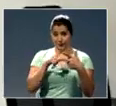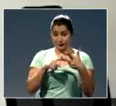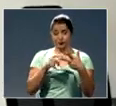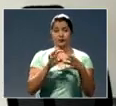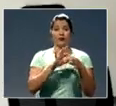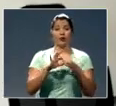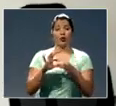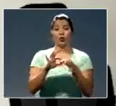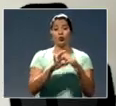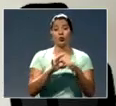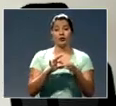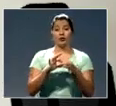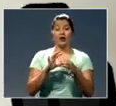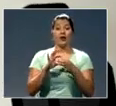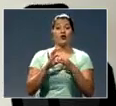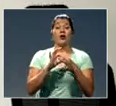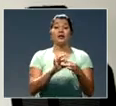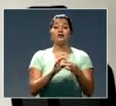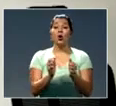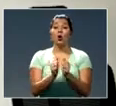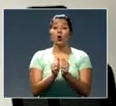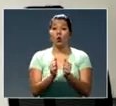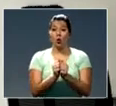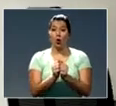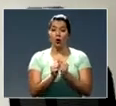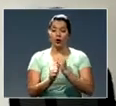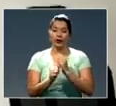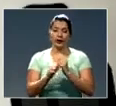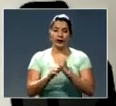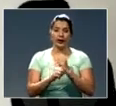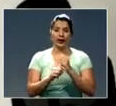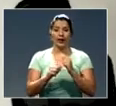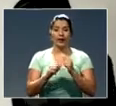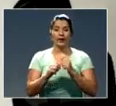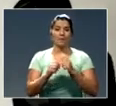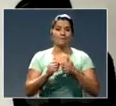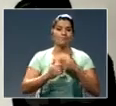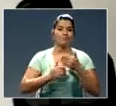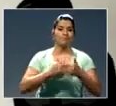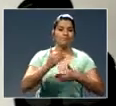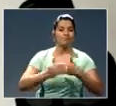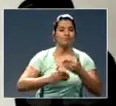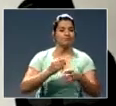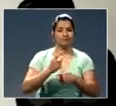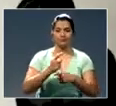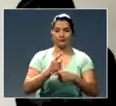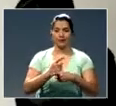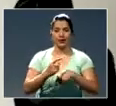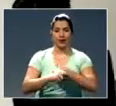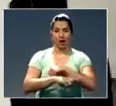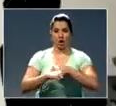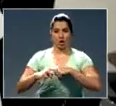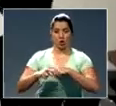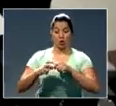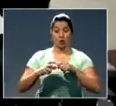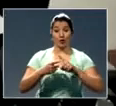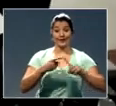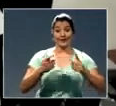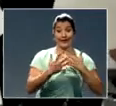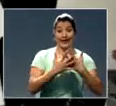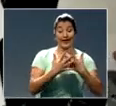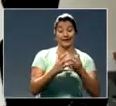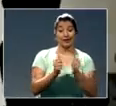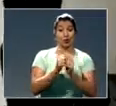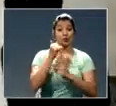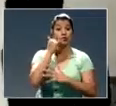respecto del delito de timo o estafa que se genera posiblemente desde los centros penales. En ese sentido, las operaciones policiales